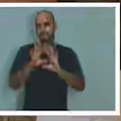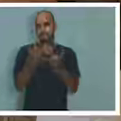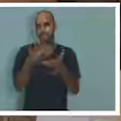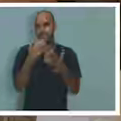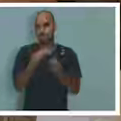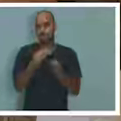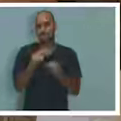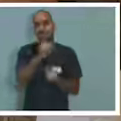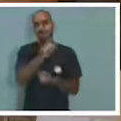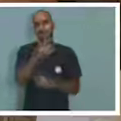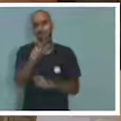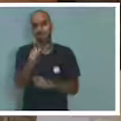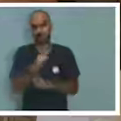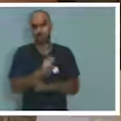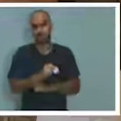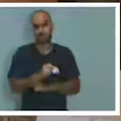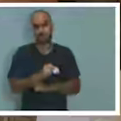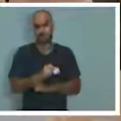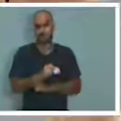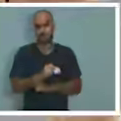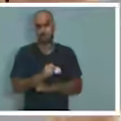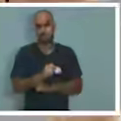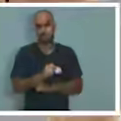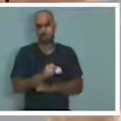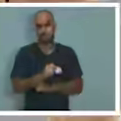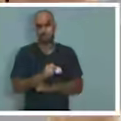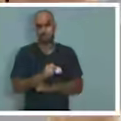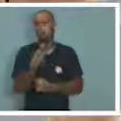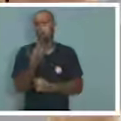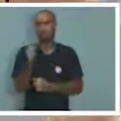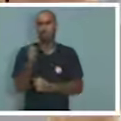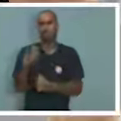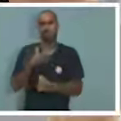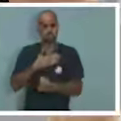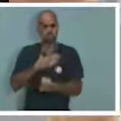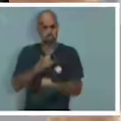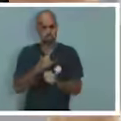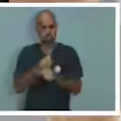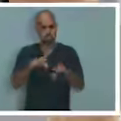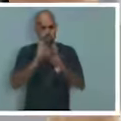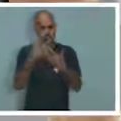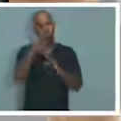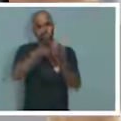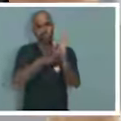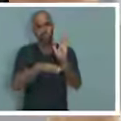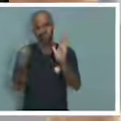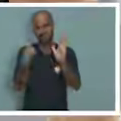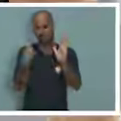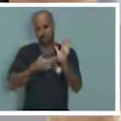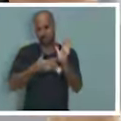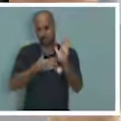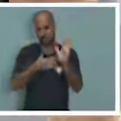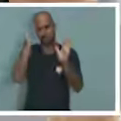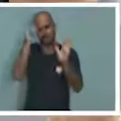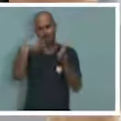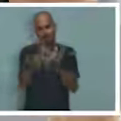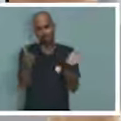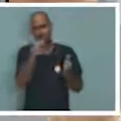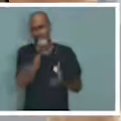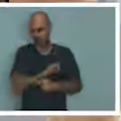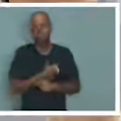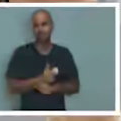fue creada con el objetivo de ser utilizada como paterna terminal en el Programa Nacional de Cruzamiento Porcino. En ella se sintetizan